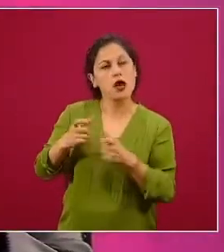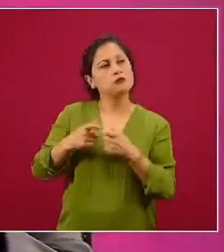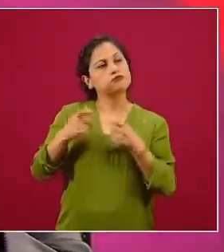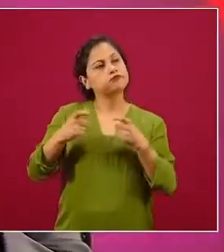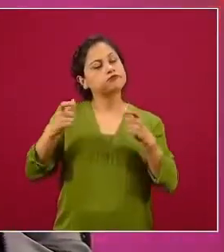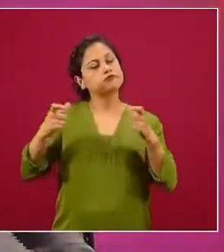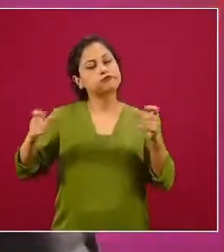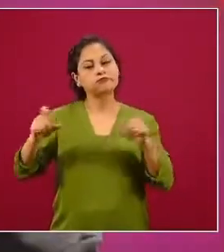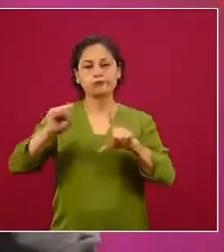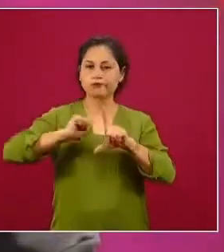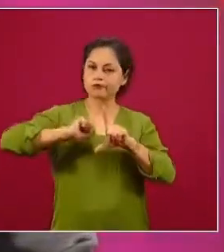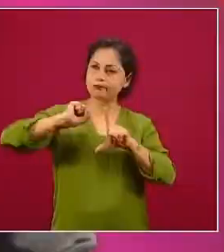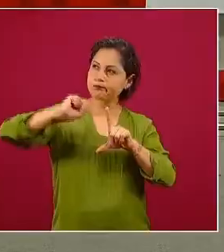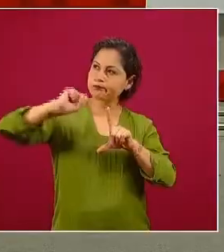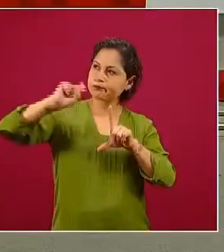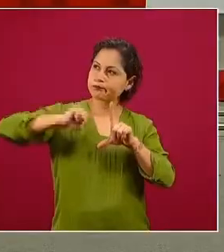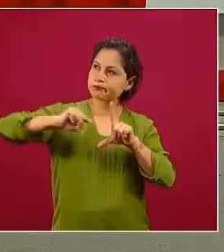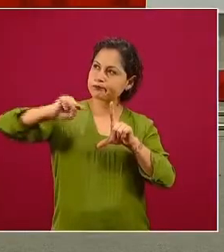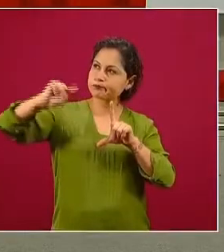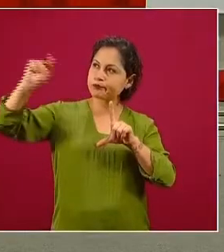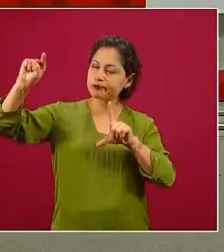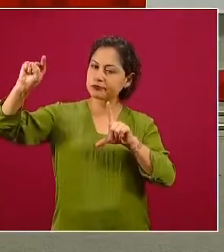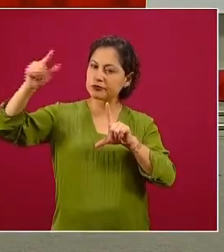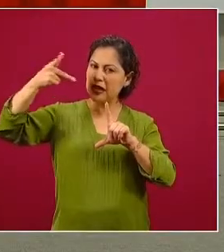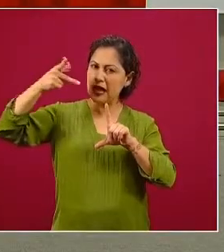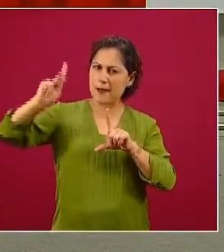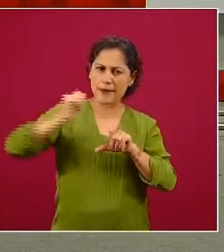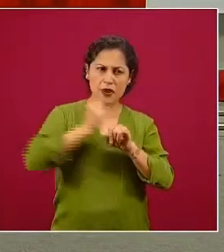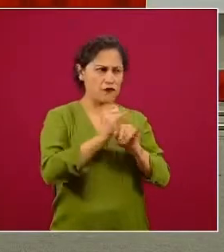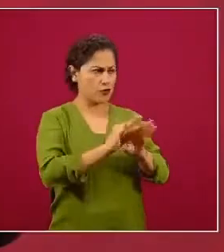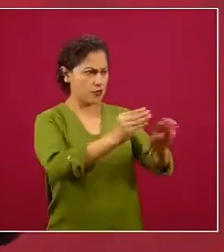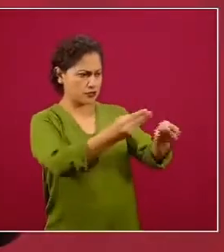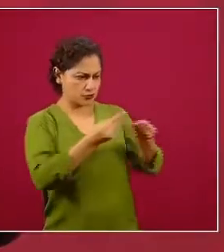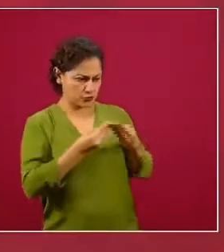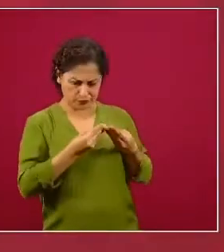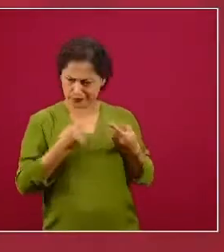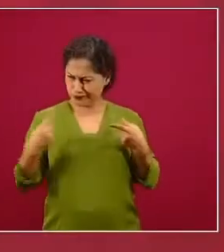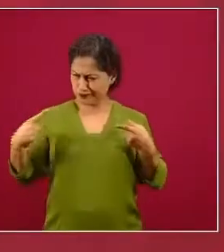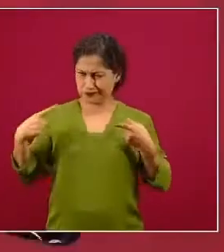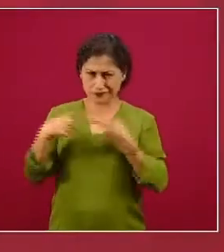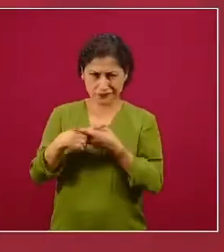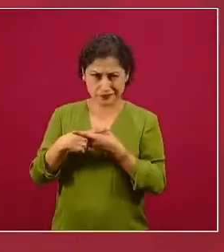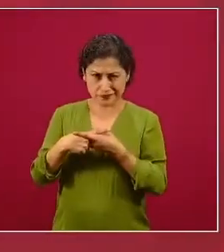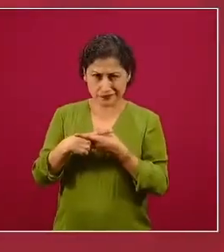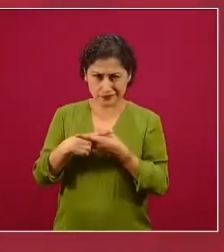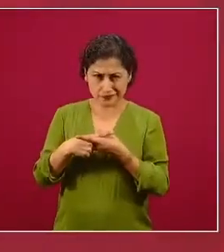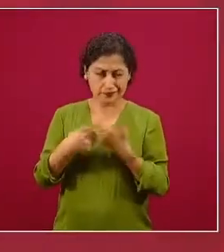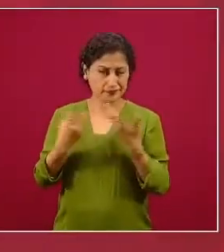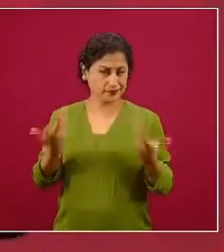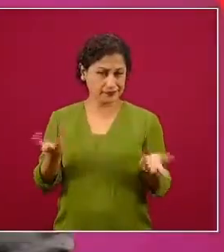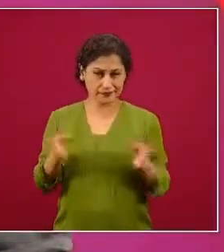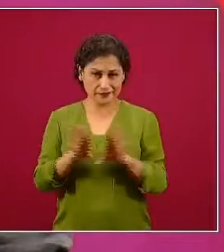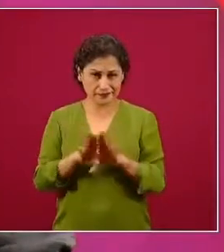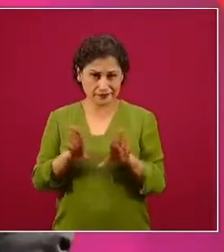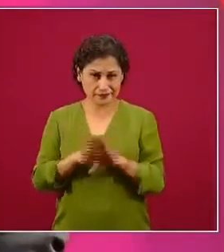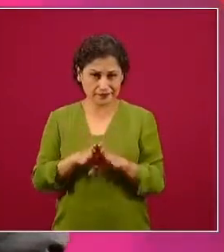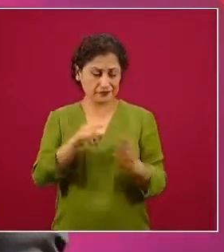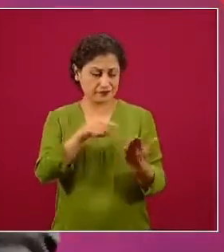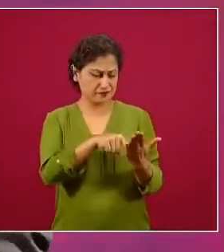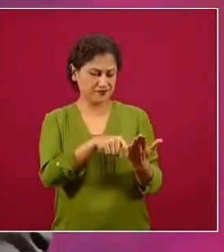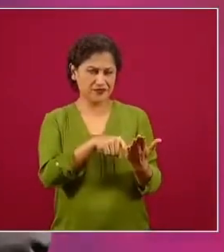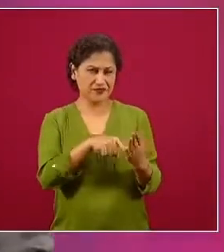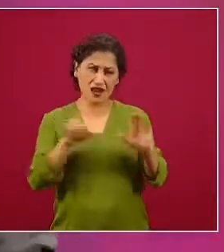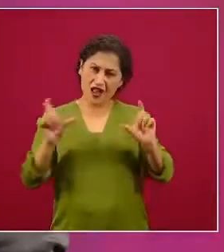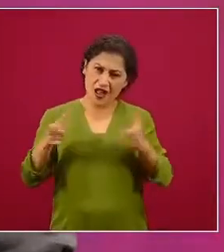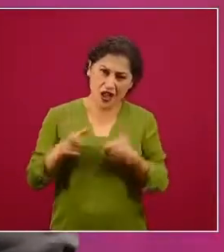creciendo y no hay una explicación clara, se hizo una intervención clara, se redujo la movilidad,